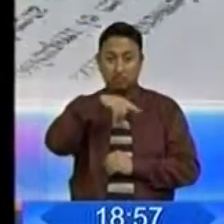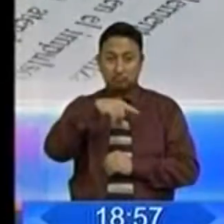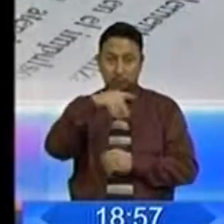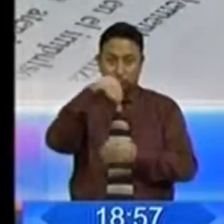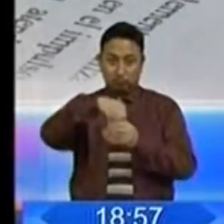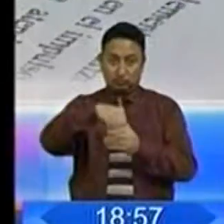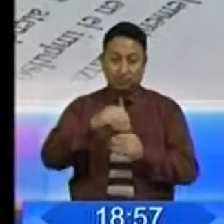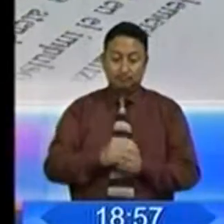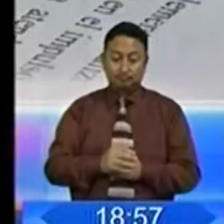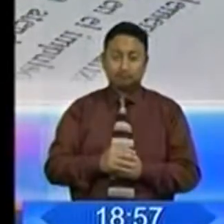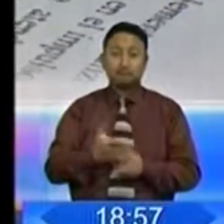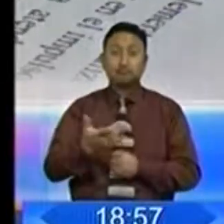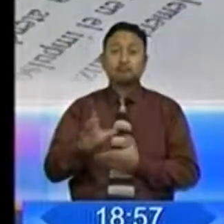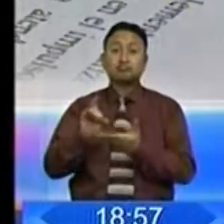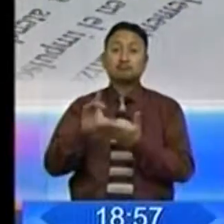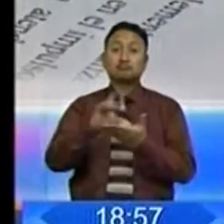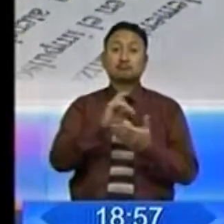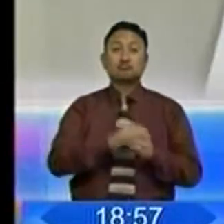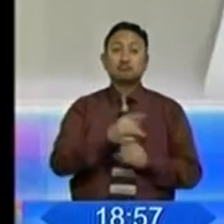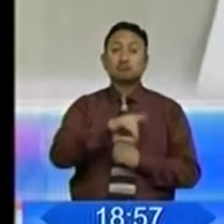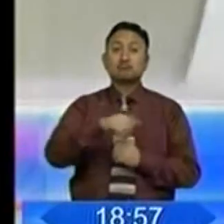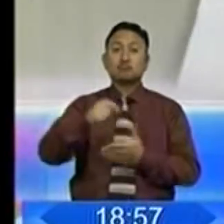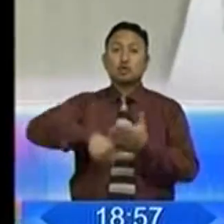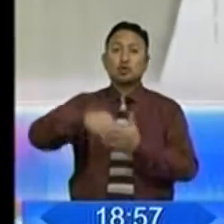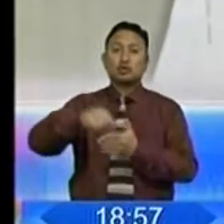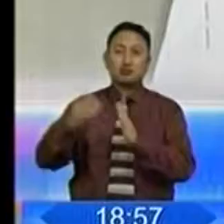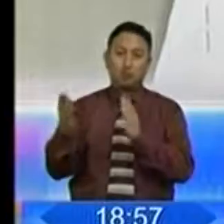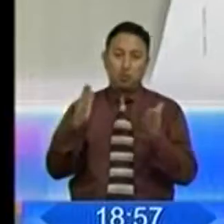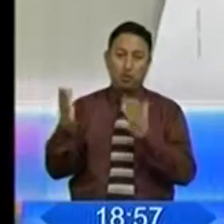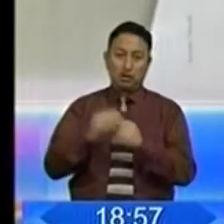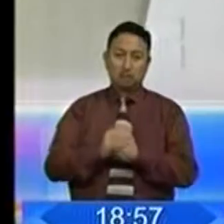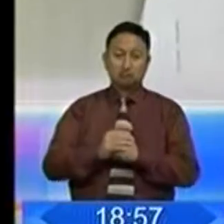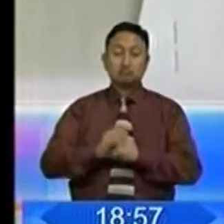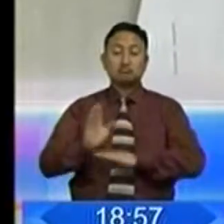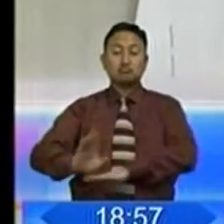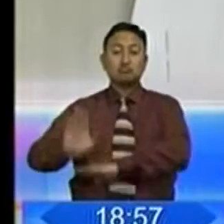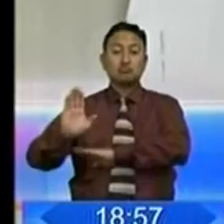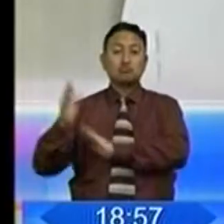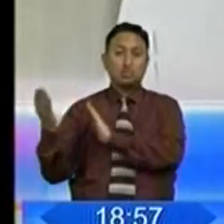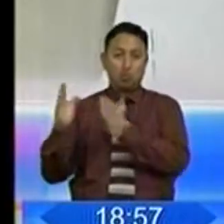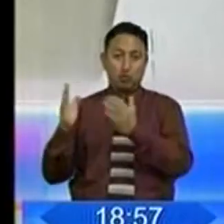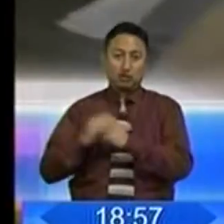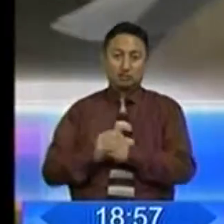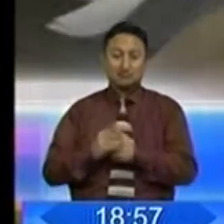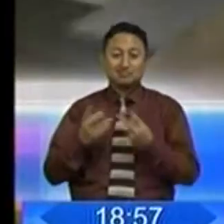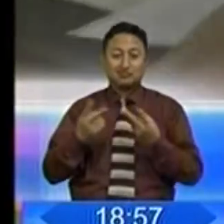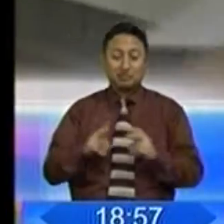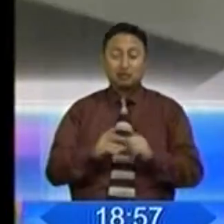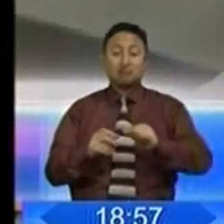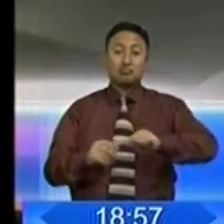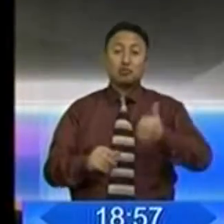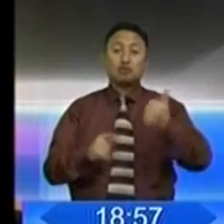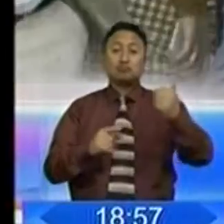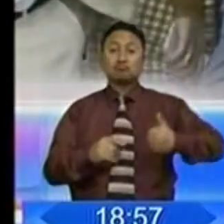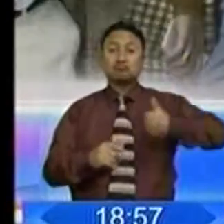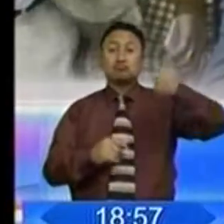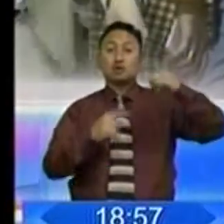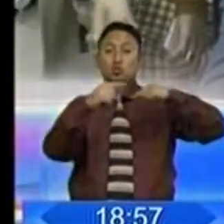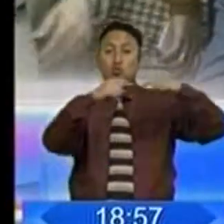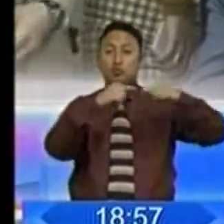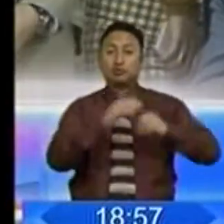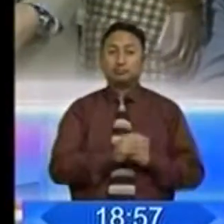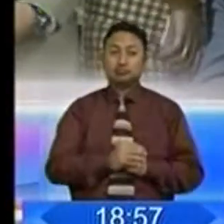Los que fueron separados en su mayoría tenían contratos ocasionales, nombramientos provisionales y también algunos de nivel jerárquico superior.